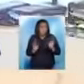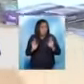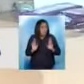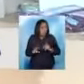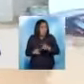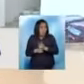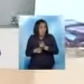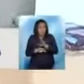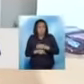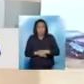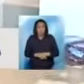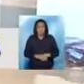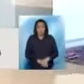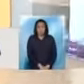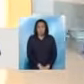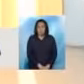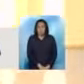irregularidad del piso.